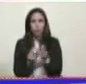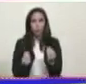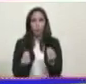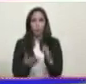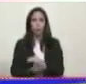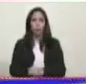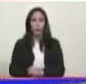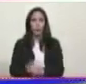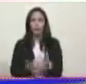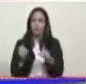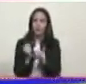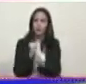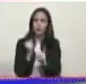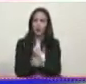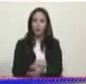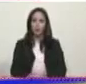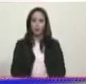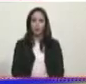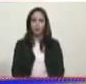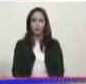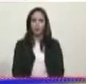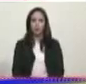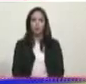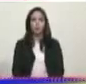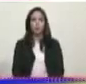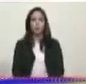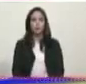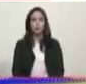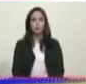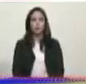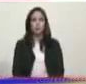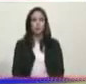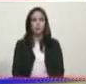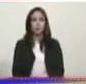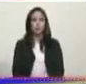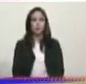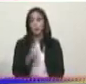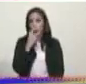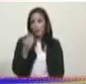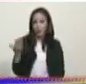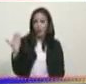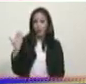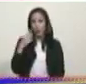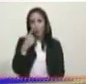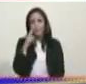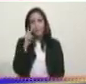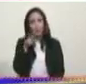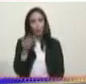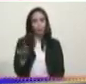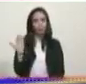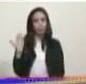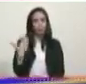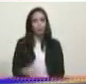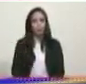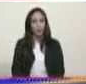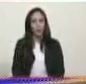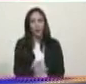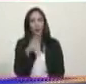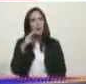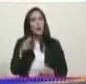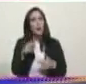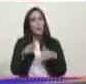la cual se están los sistemas que estamos adquiriendo. Acá tenemos atrás un sistema